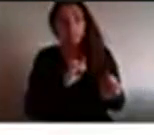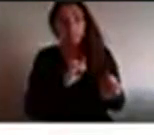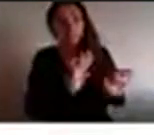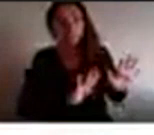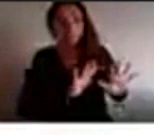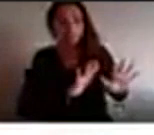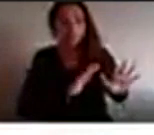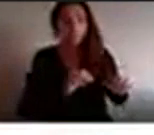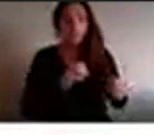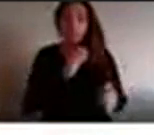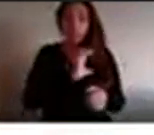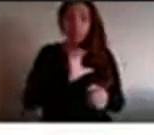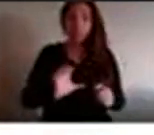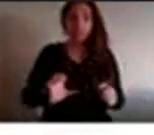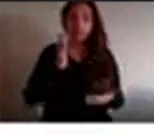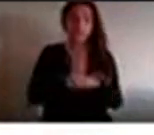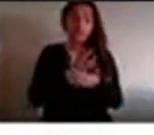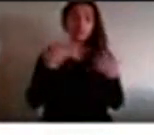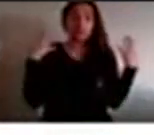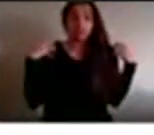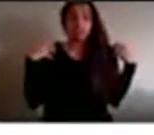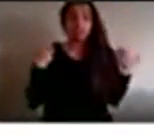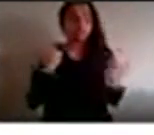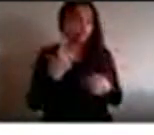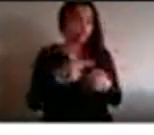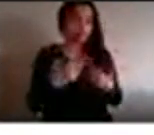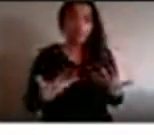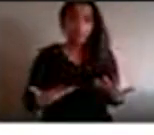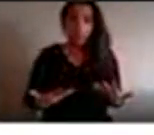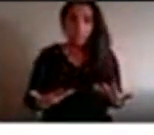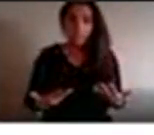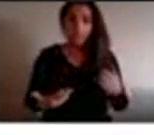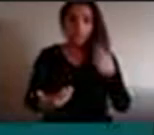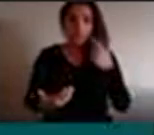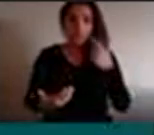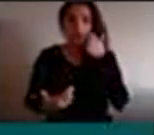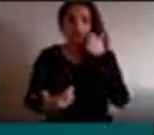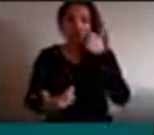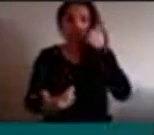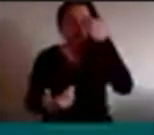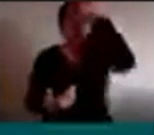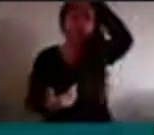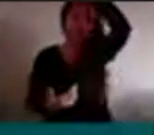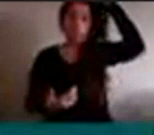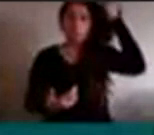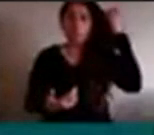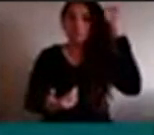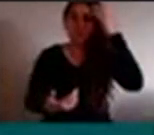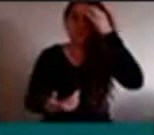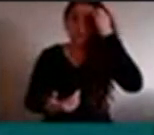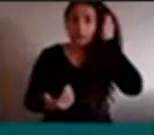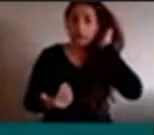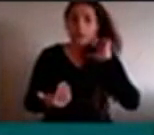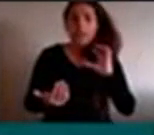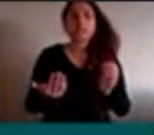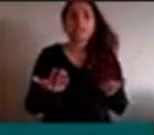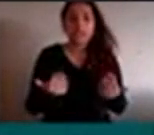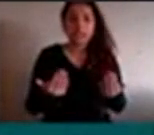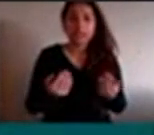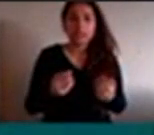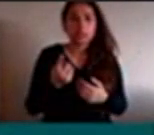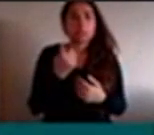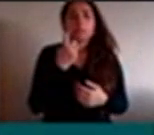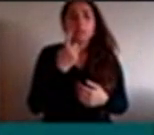el Estado debe hacerse cargo. Por lo tanto, hay que preguntarse de qué manera el Ministerio del Trabajo